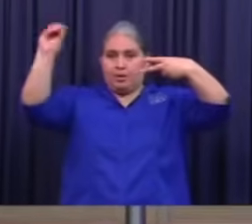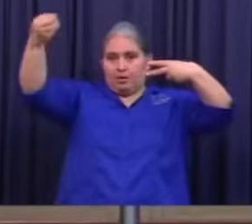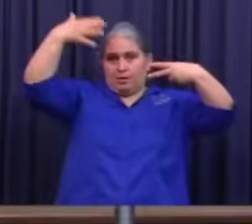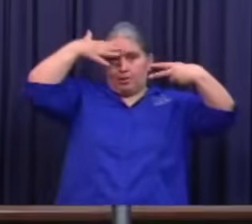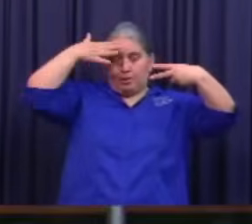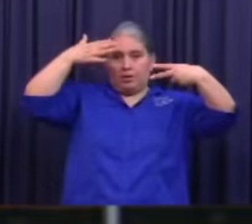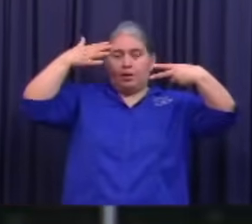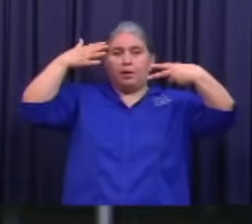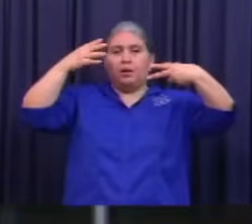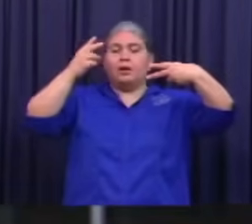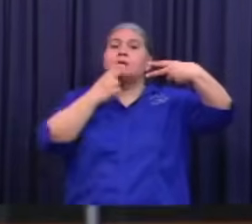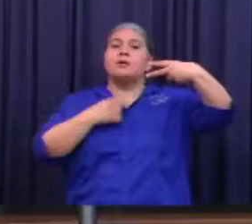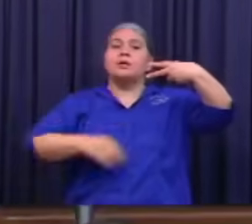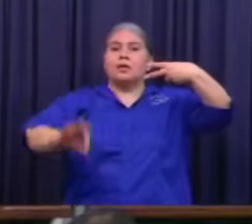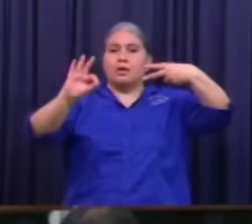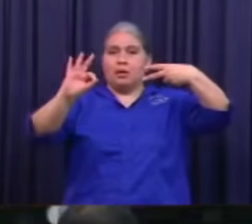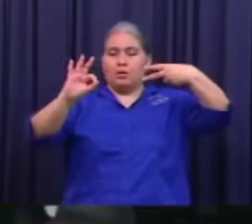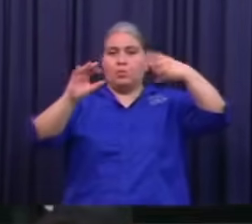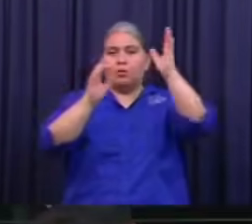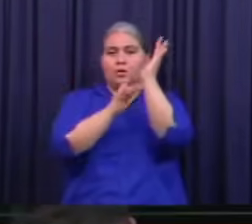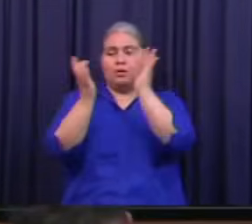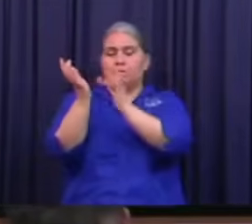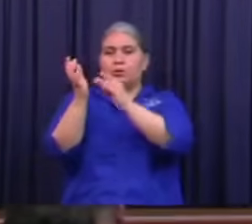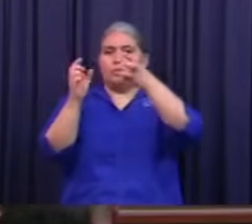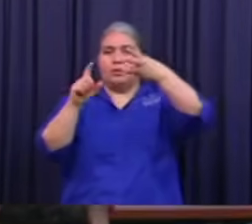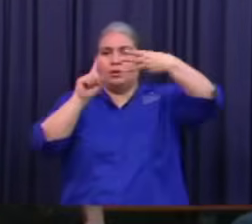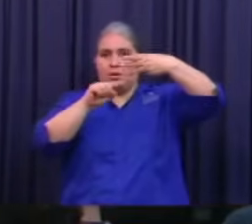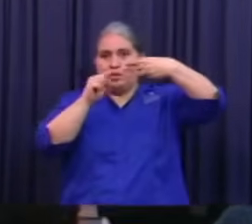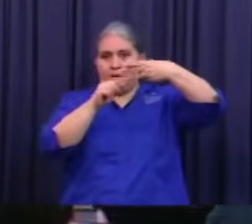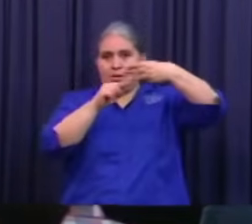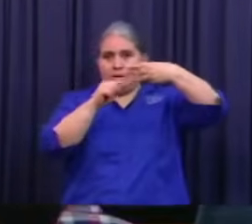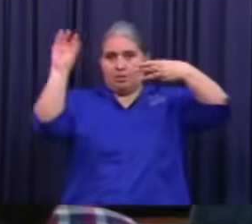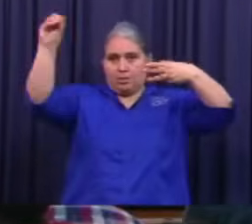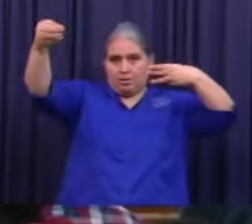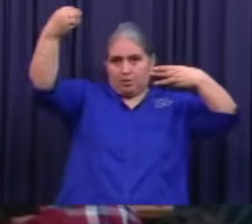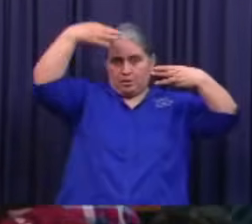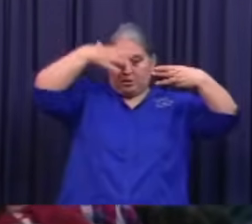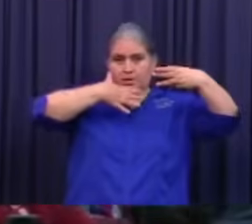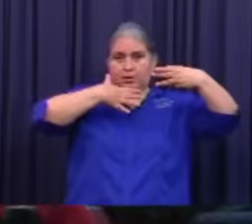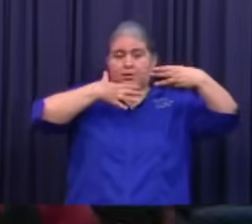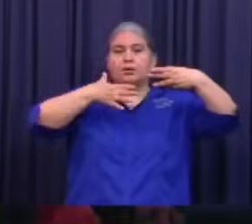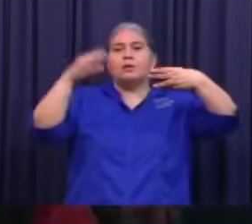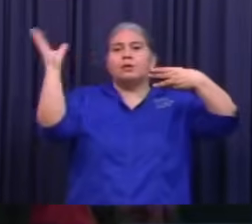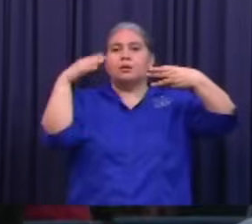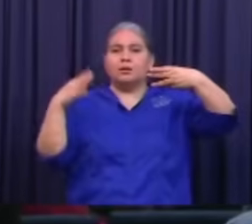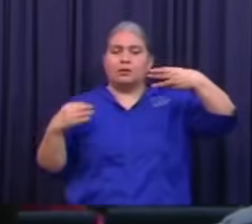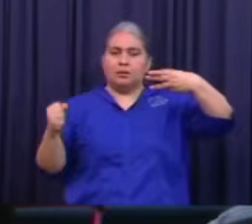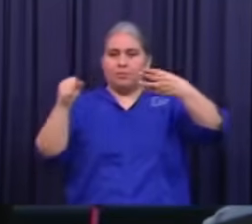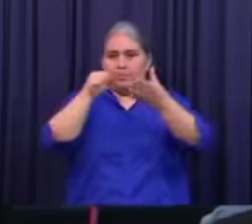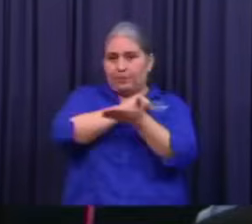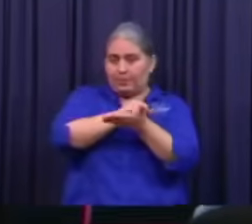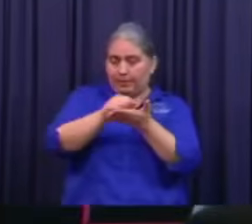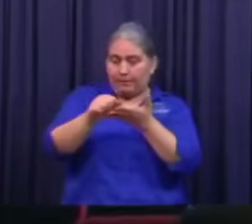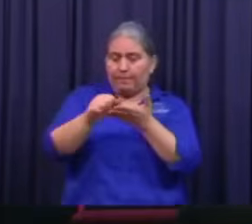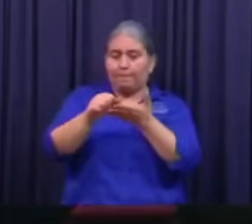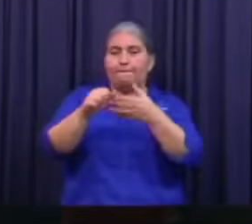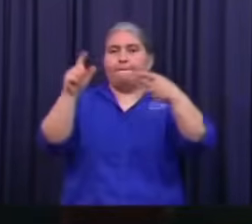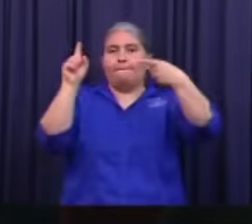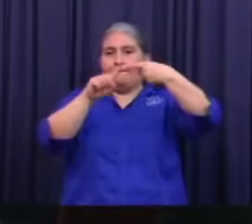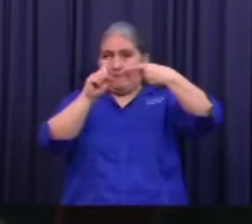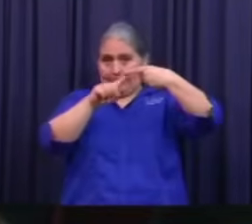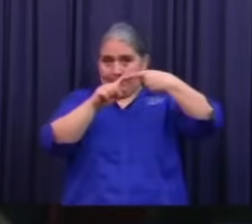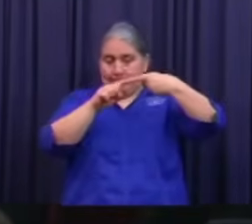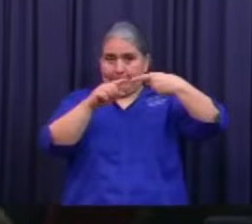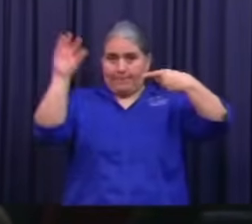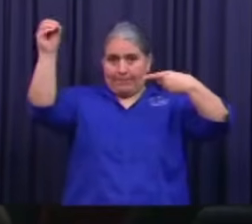hijo y la gracia del Espíritu Santo la gracia del padre según Timoteo y Tito nos la dieron antes de